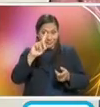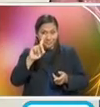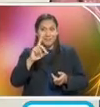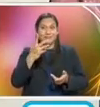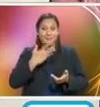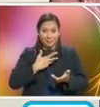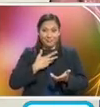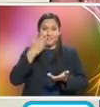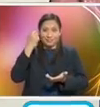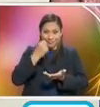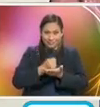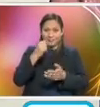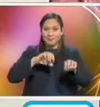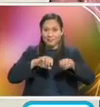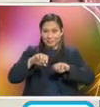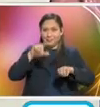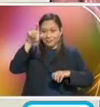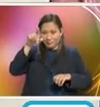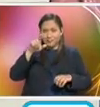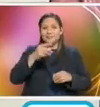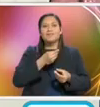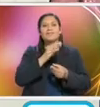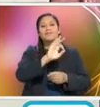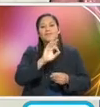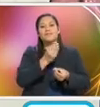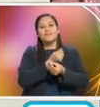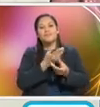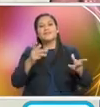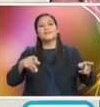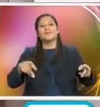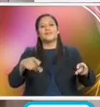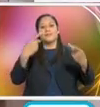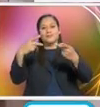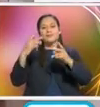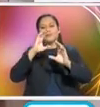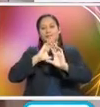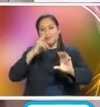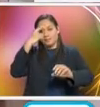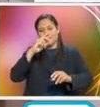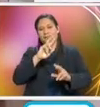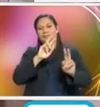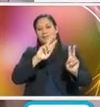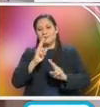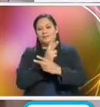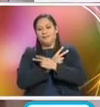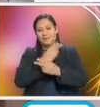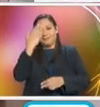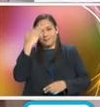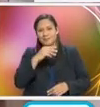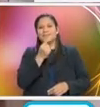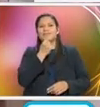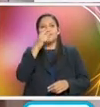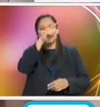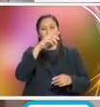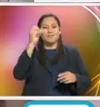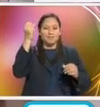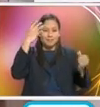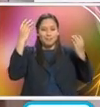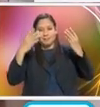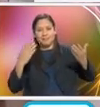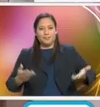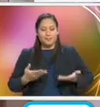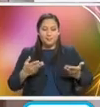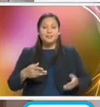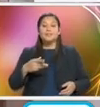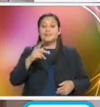sus fechas de lanzamiento de muchas canciones para el verano, porque saben que es cuando los chavos están en las discotecas y demás.